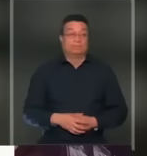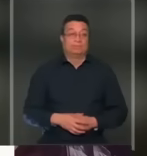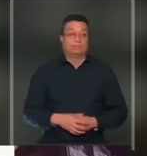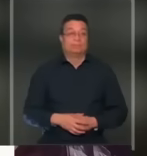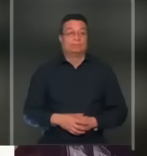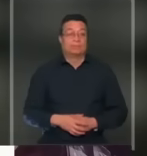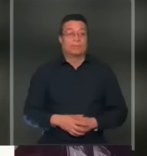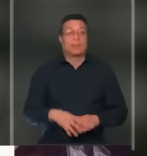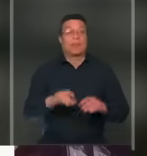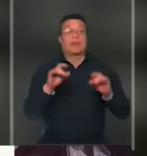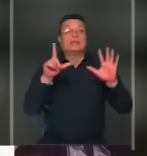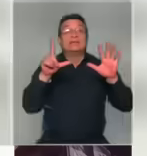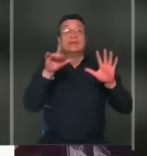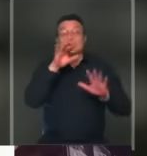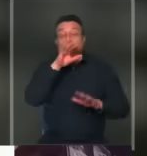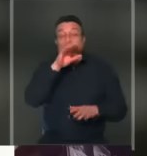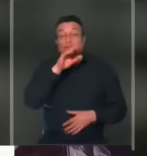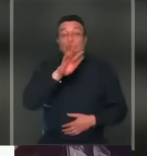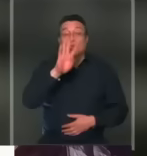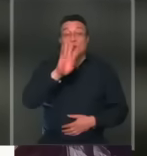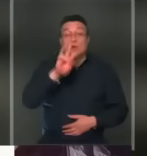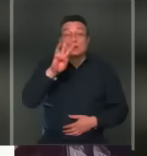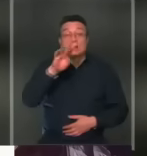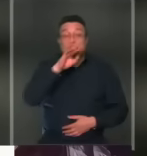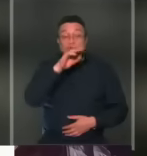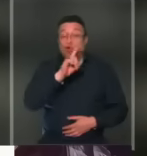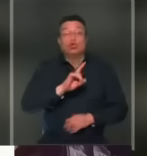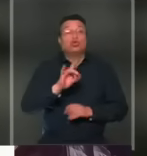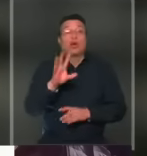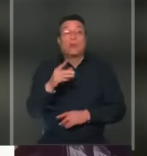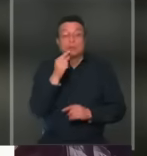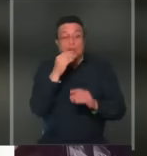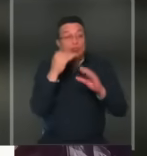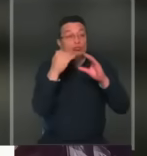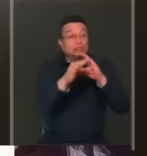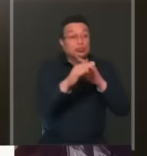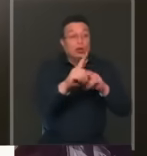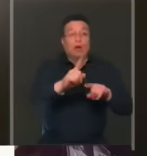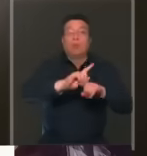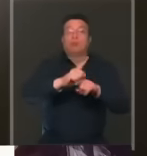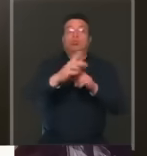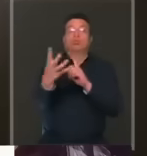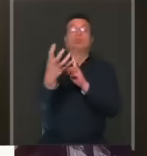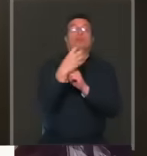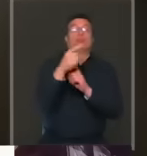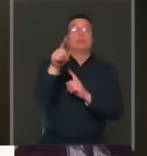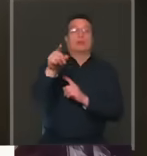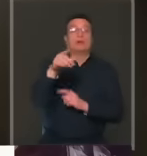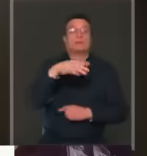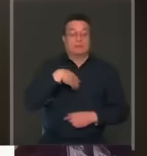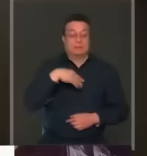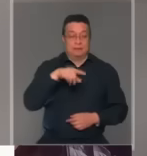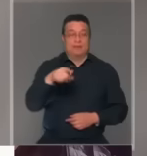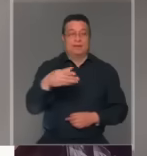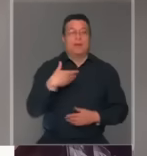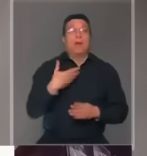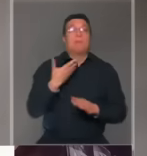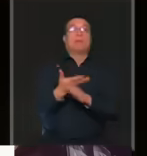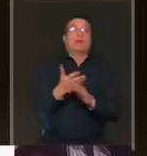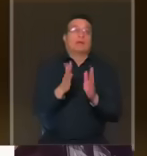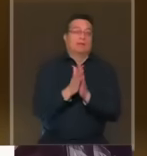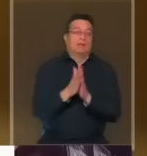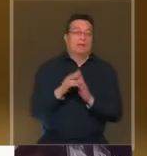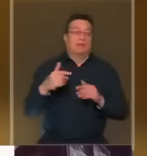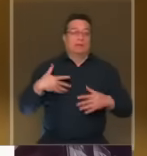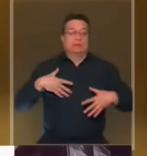Solo 7 minutos y 43 segundos bastaron para que nuestra investigadora mayor de edad recibiera esta petición